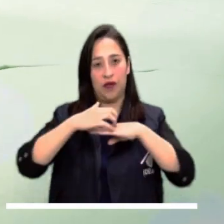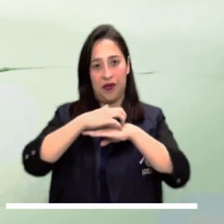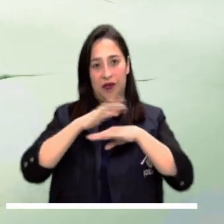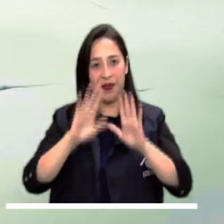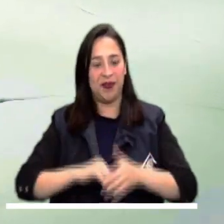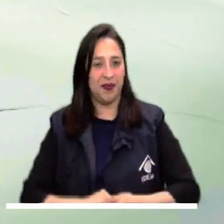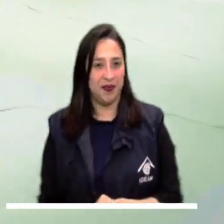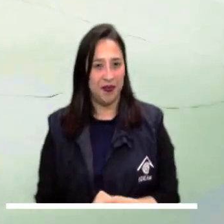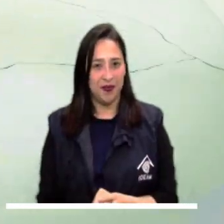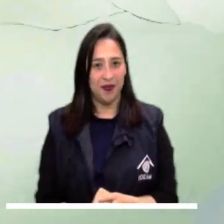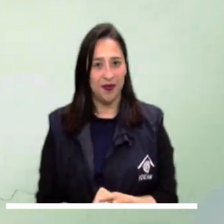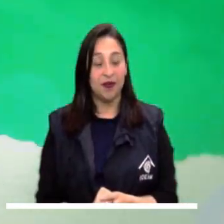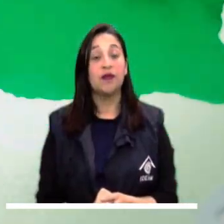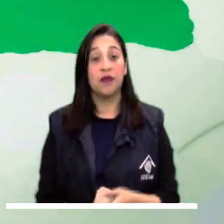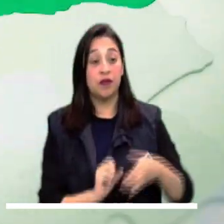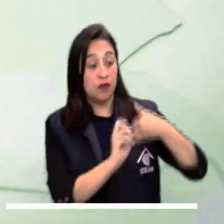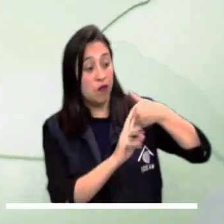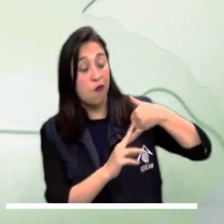del Tolima.